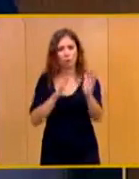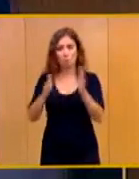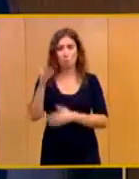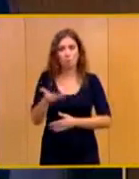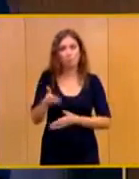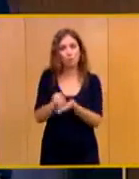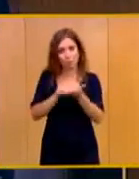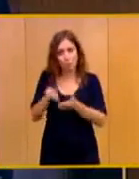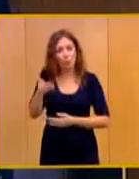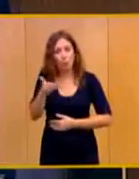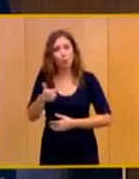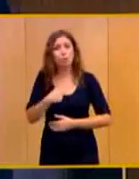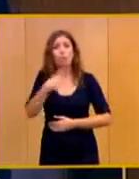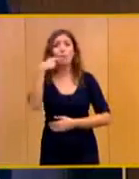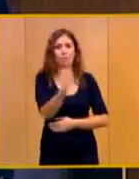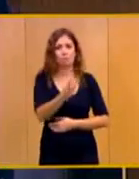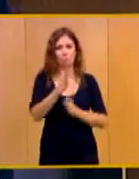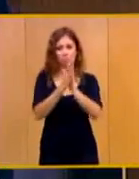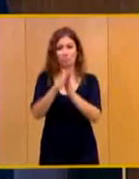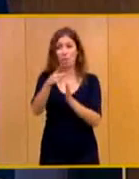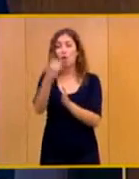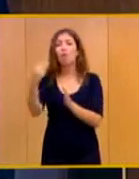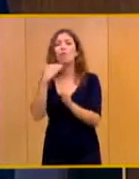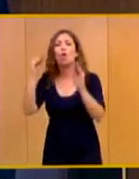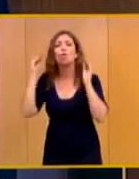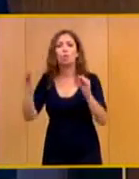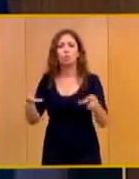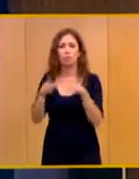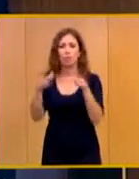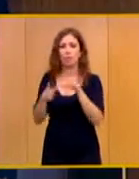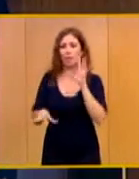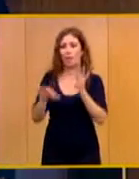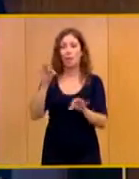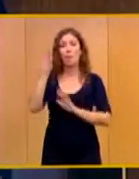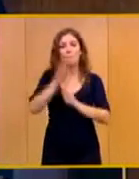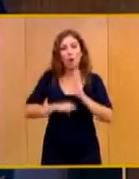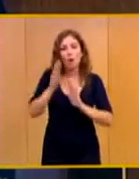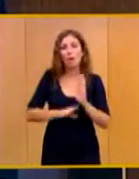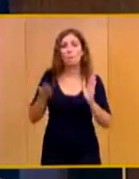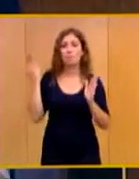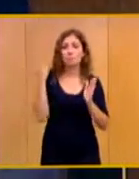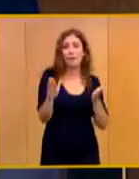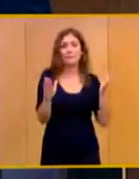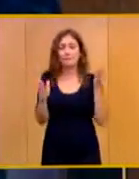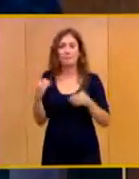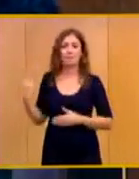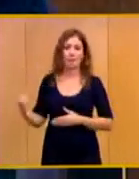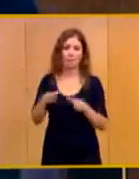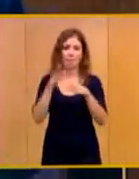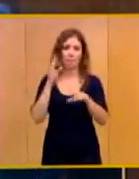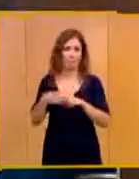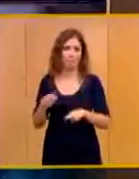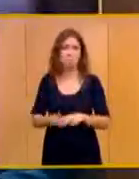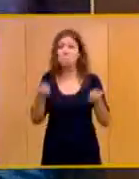le digo que hable la gente, que decidan los españoles sobre los programas que presentemos todos los partidos. Nada más y muchas